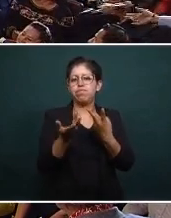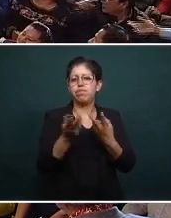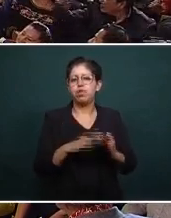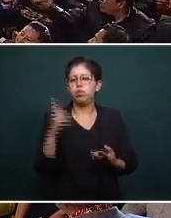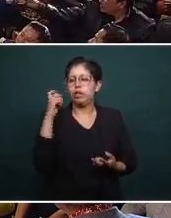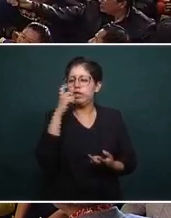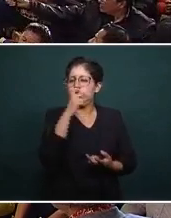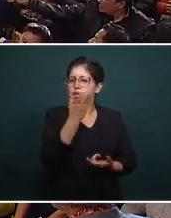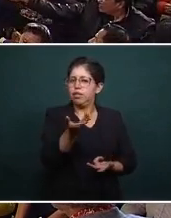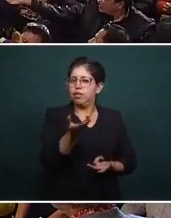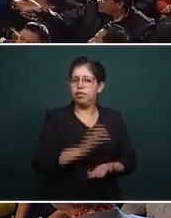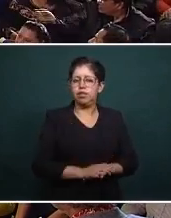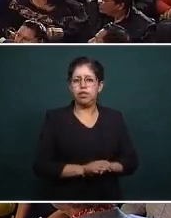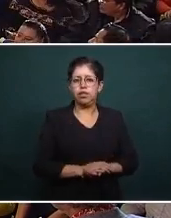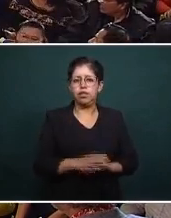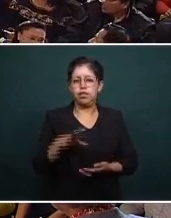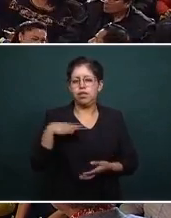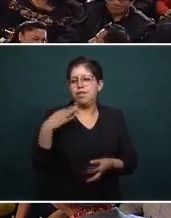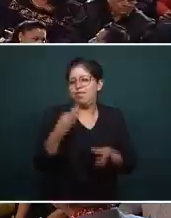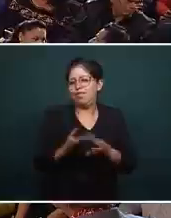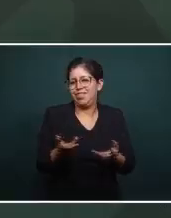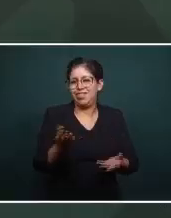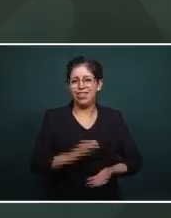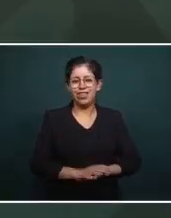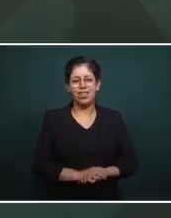Muy difícil, comprometedor.